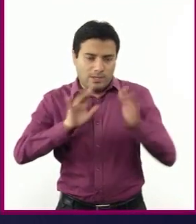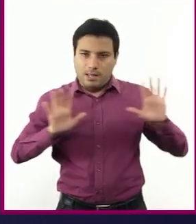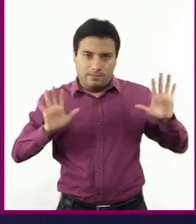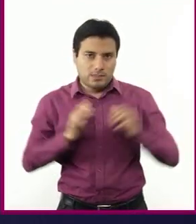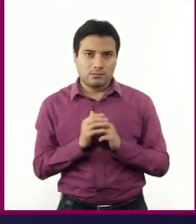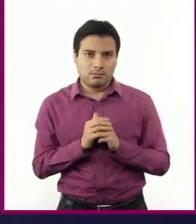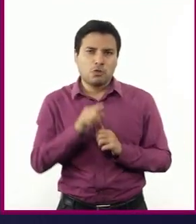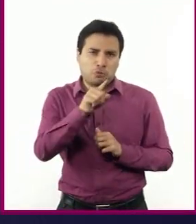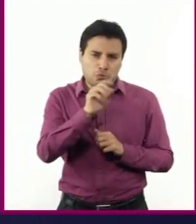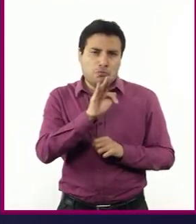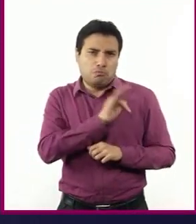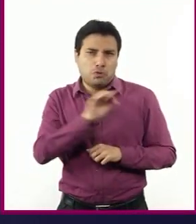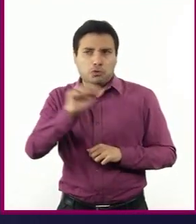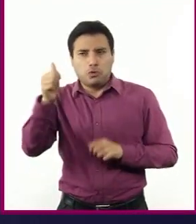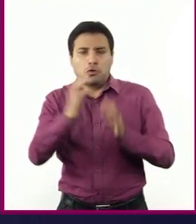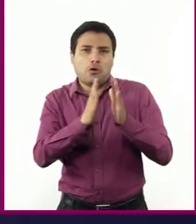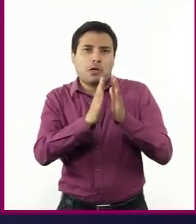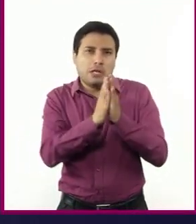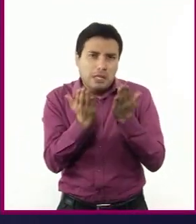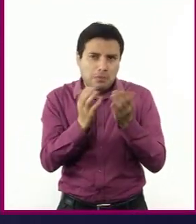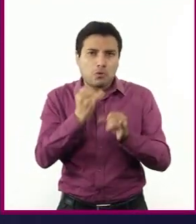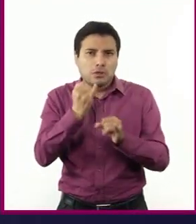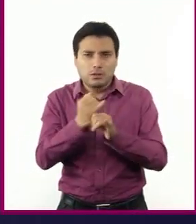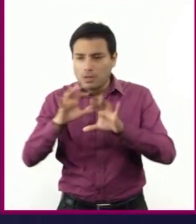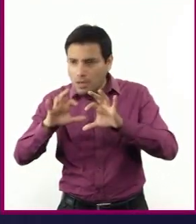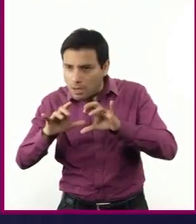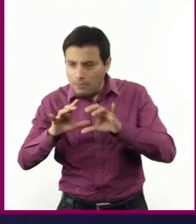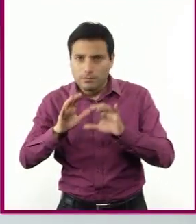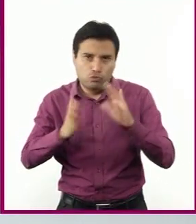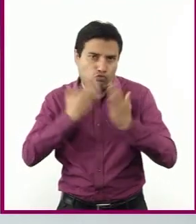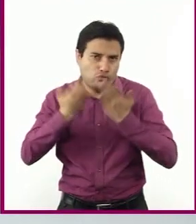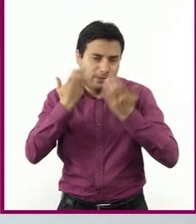consultar otras fuentes para complementar lo que aprenden aquí.